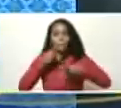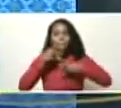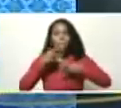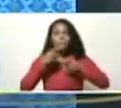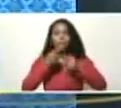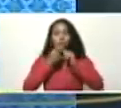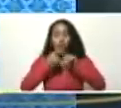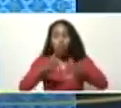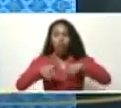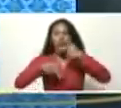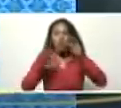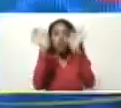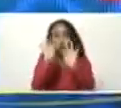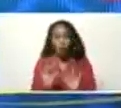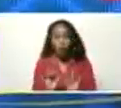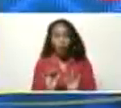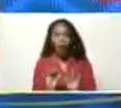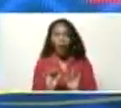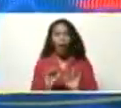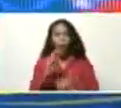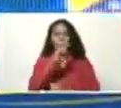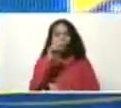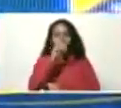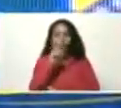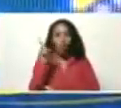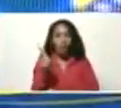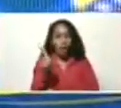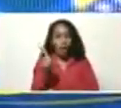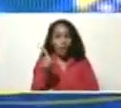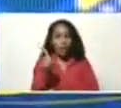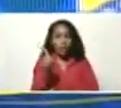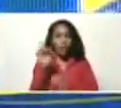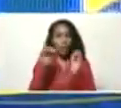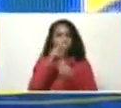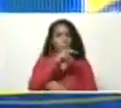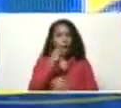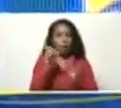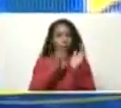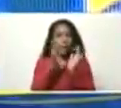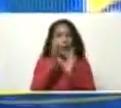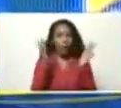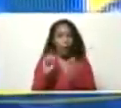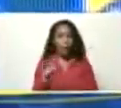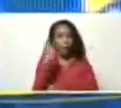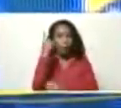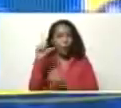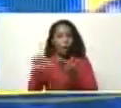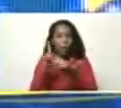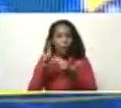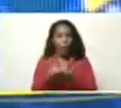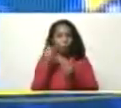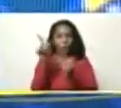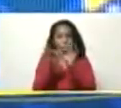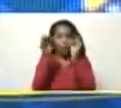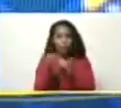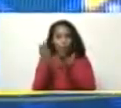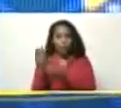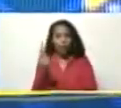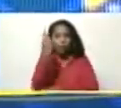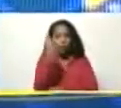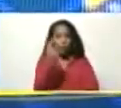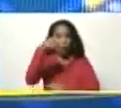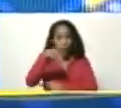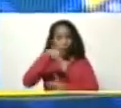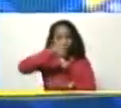a 20 años del 13 de abril. Este es un ejemplar, el primero, mi comandante en jefe, para usted, y dejo uno también en